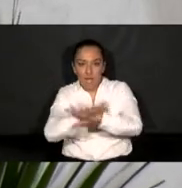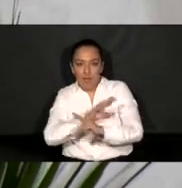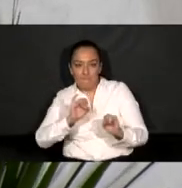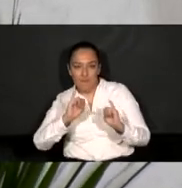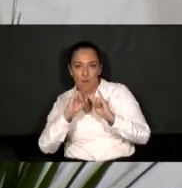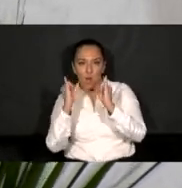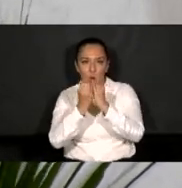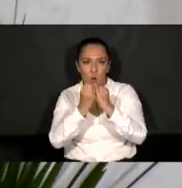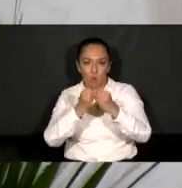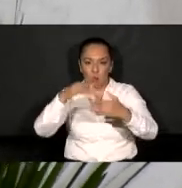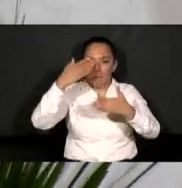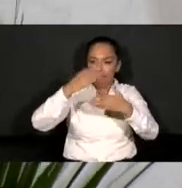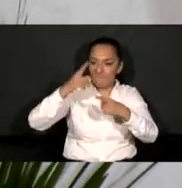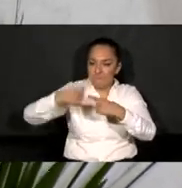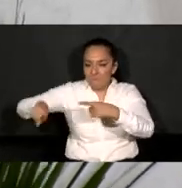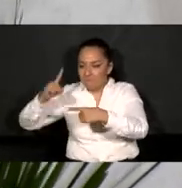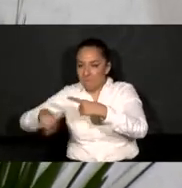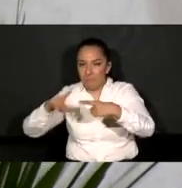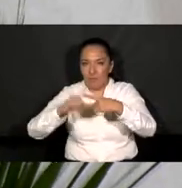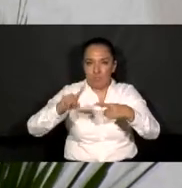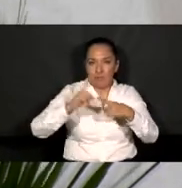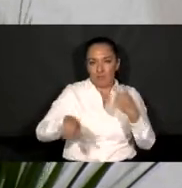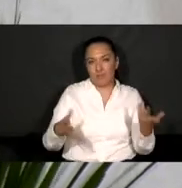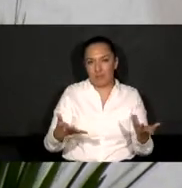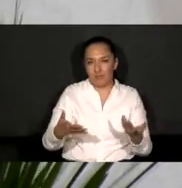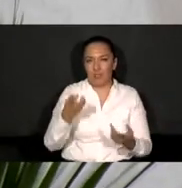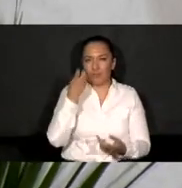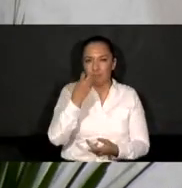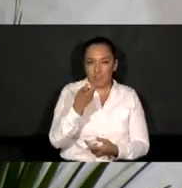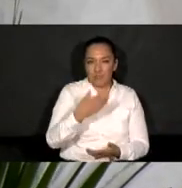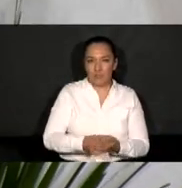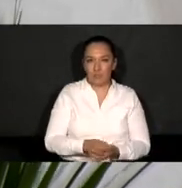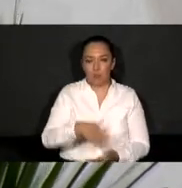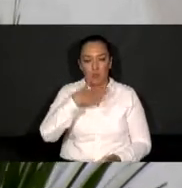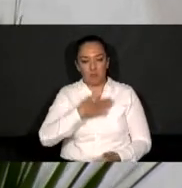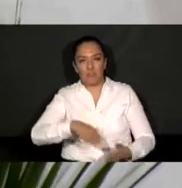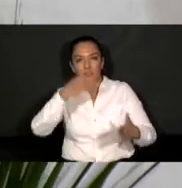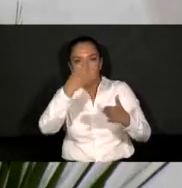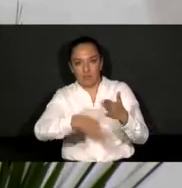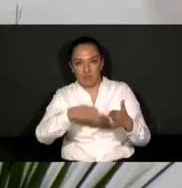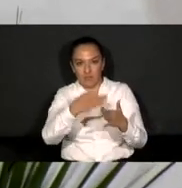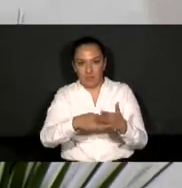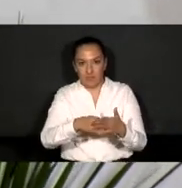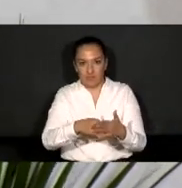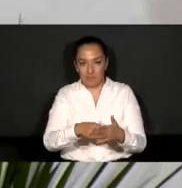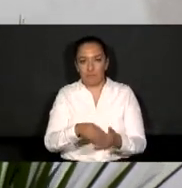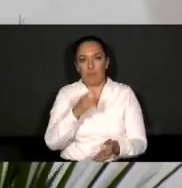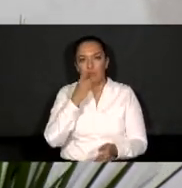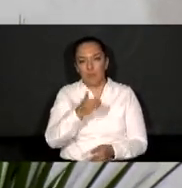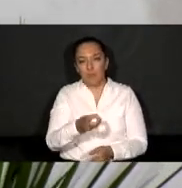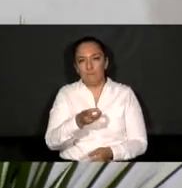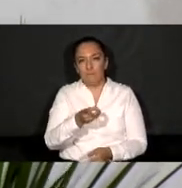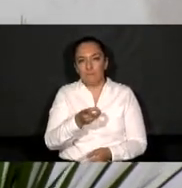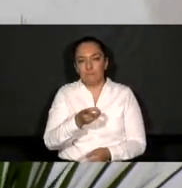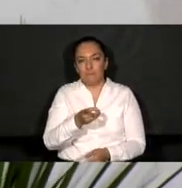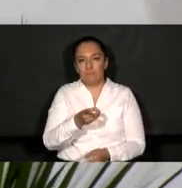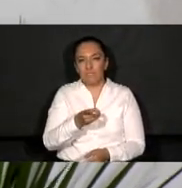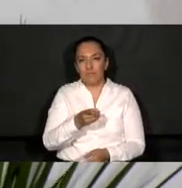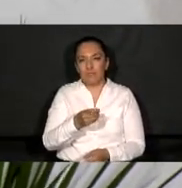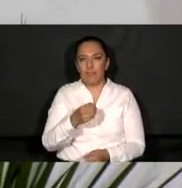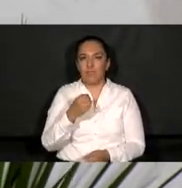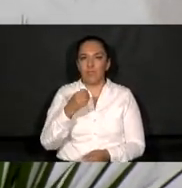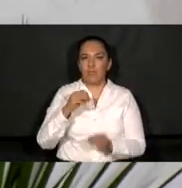acabando con la impunidad. Y por cierto, hablando de este tema y de nuestros vecinos, quiero dejar algo muy